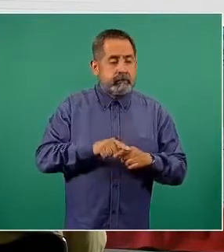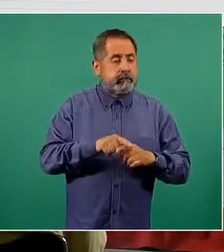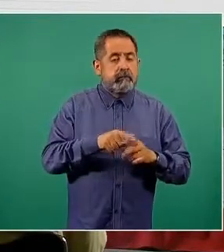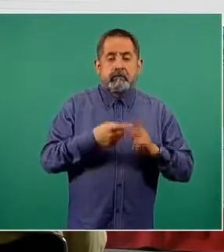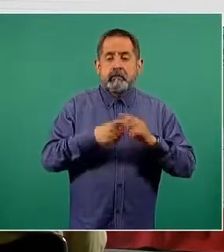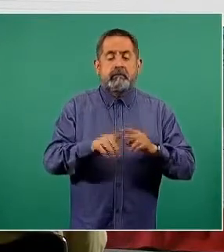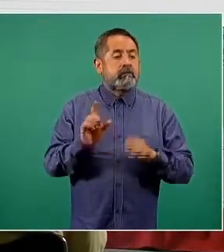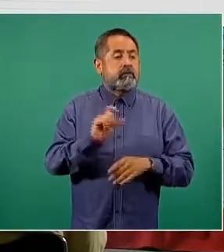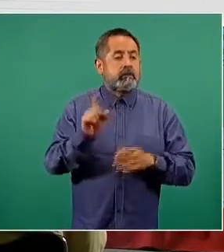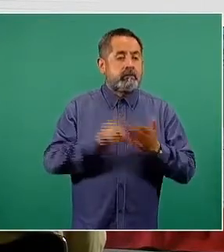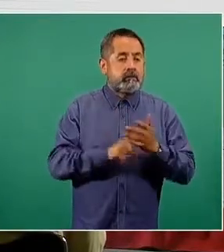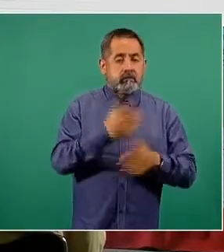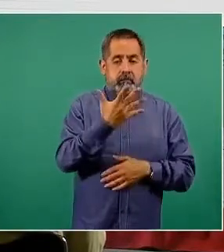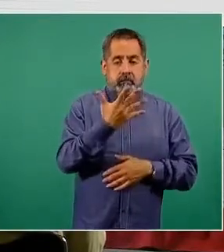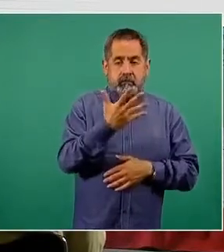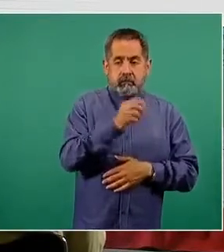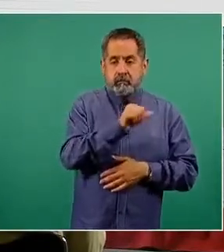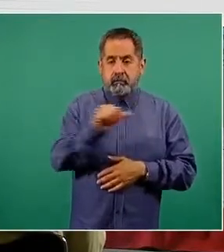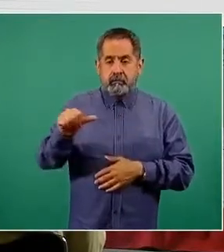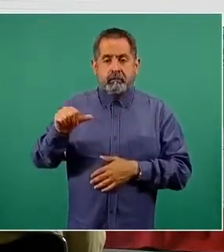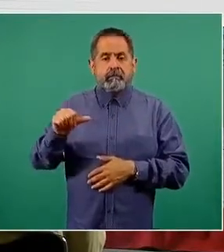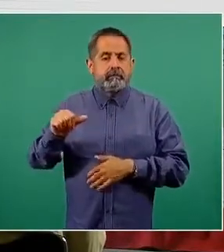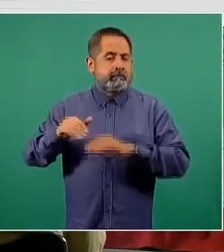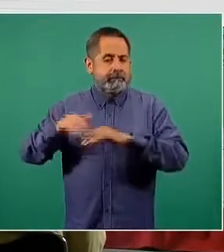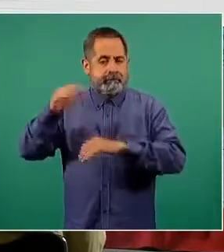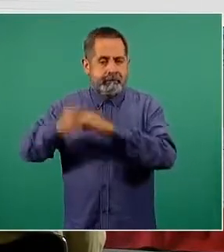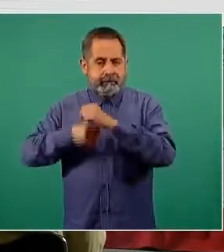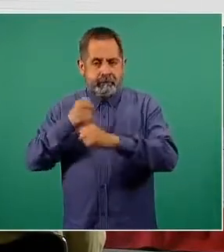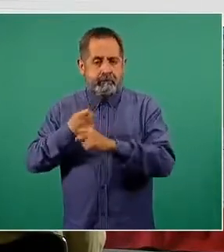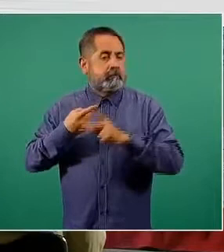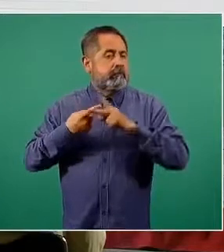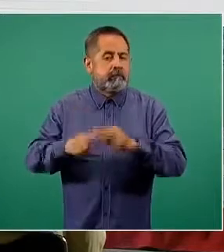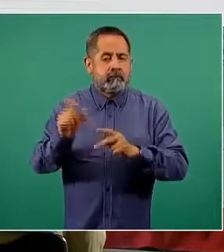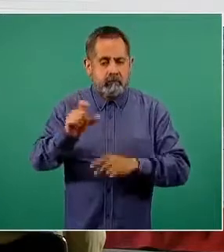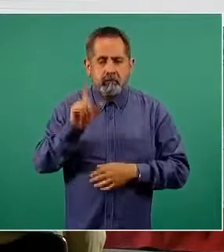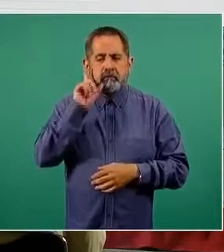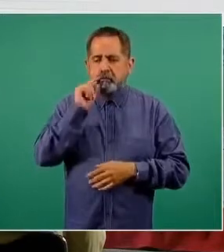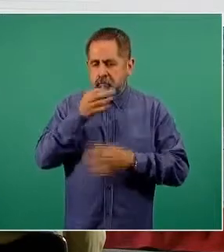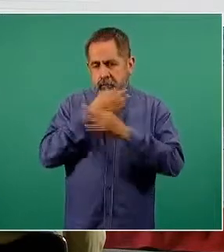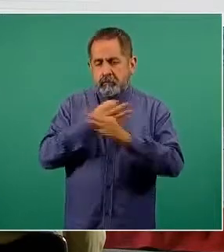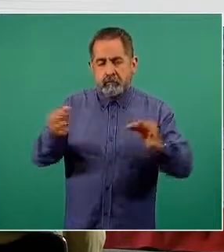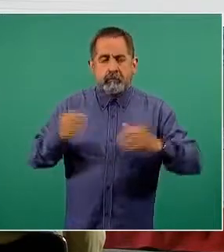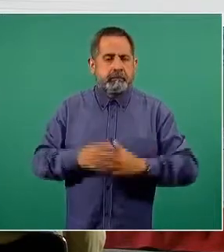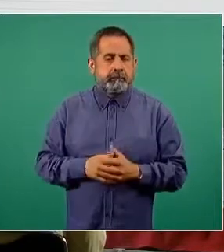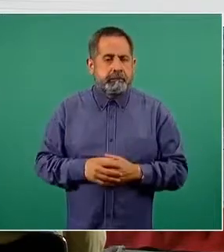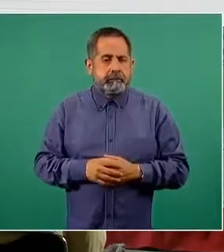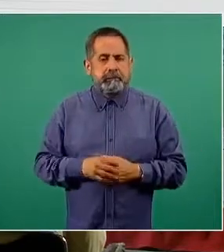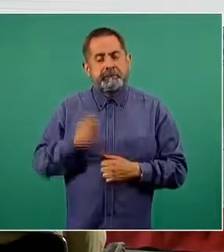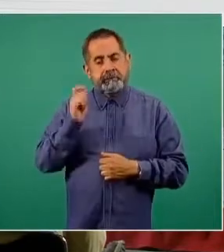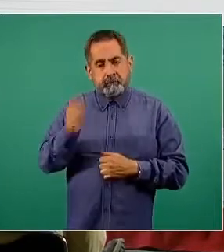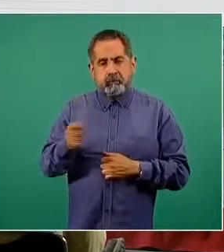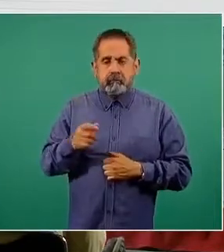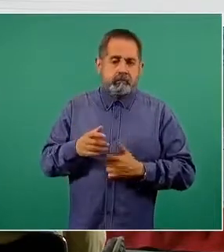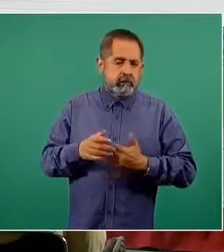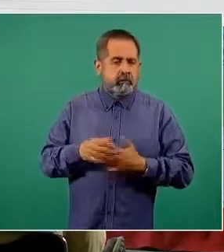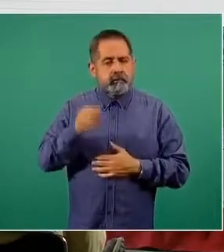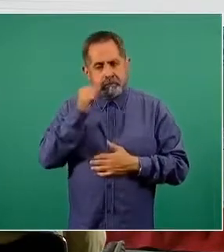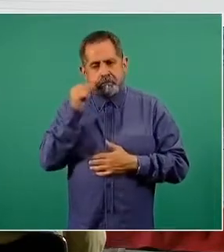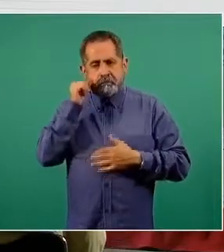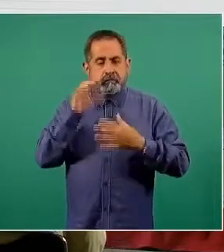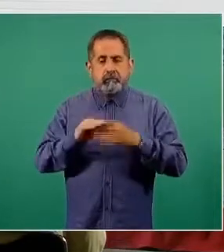más años de edad. Todo esto y más se anunciará mañana. Aquí damos un reporte de lo que ayer se